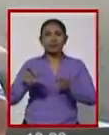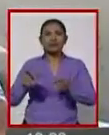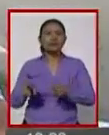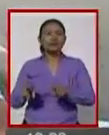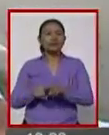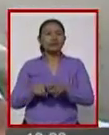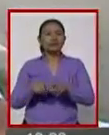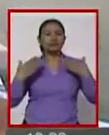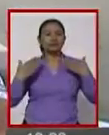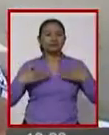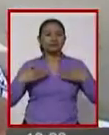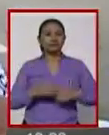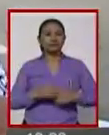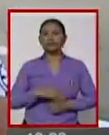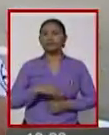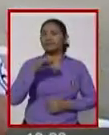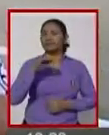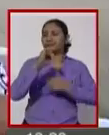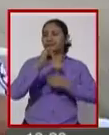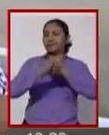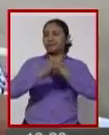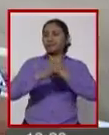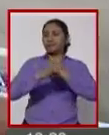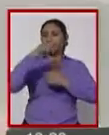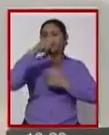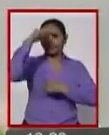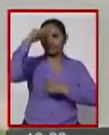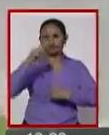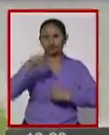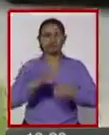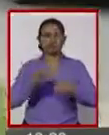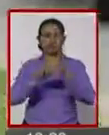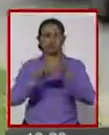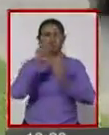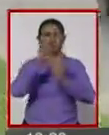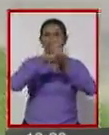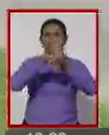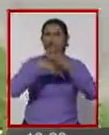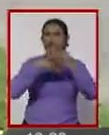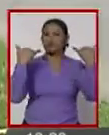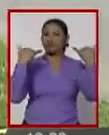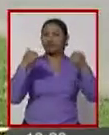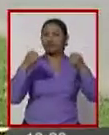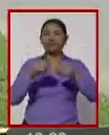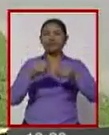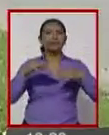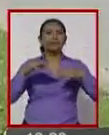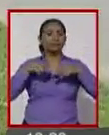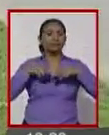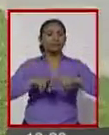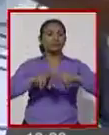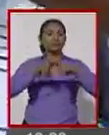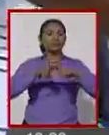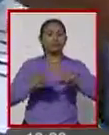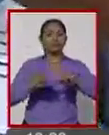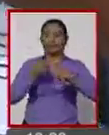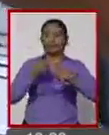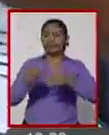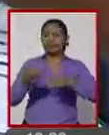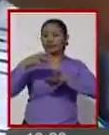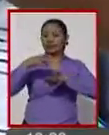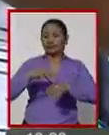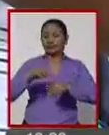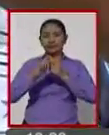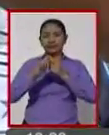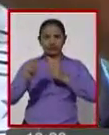Y polera con anaranjado con rayas negras. Después de 2 horas de juego en el parque, el padre, la amiga y el niño suben a